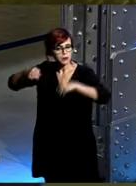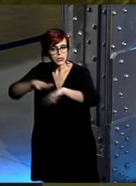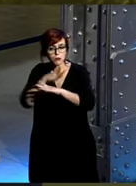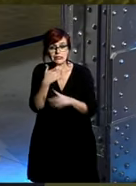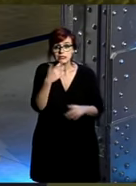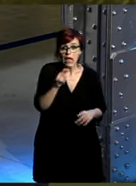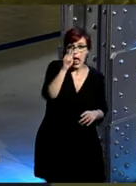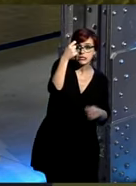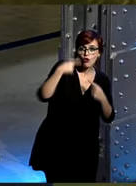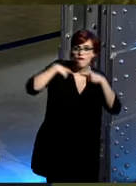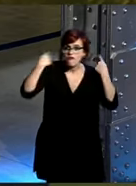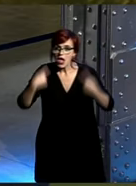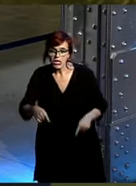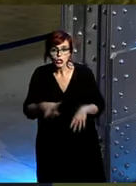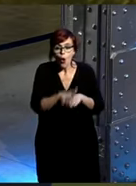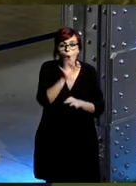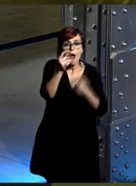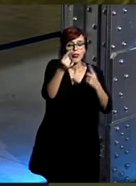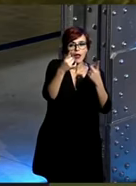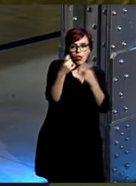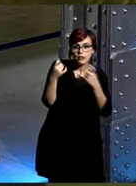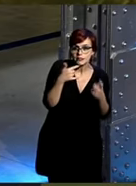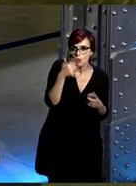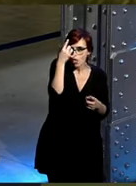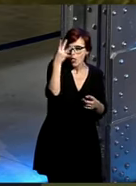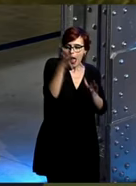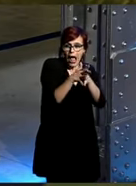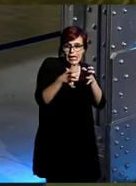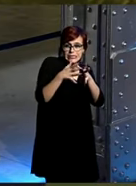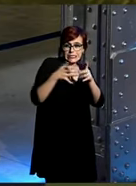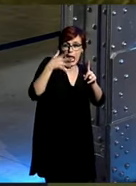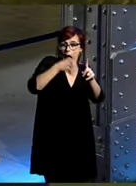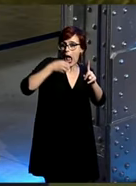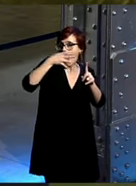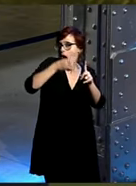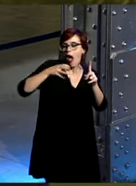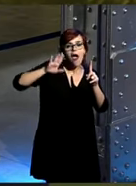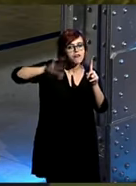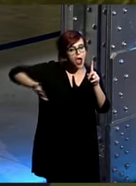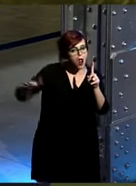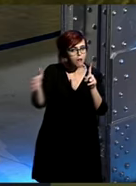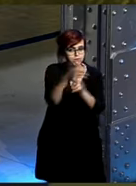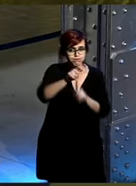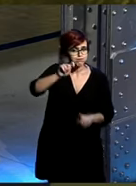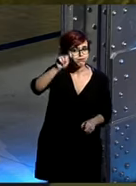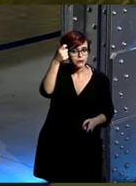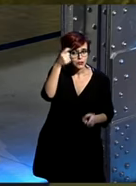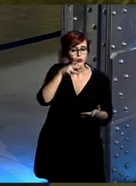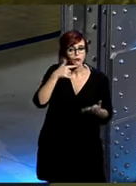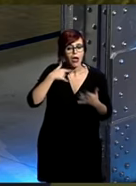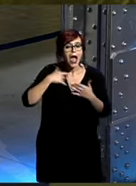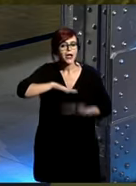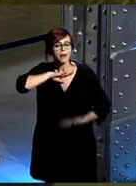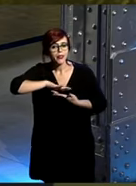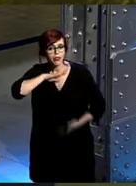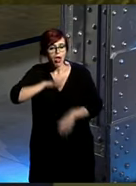y de los fracasos y de la necesidad de hacer realidad una idea, es como ellos van aprendiendo. Van aprendiendo capacidades de todo